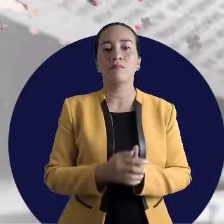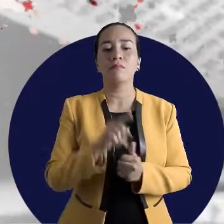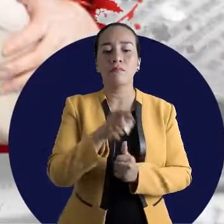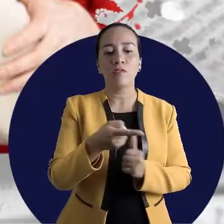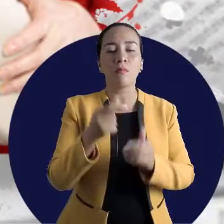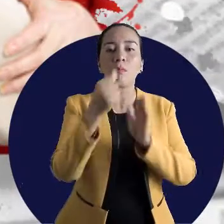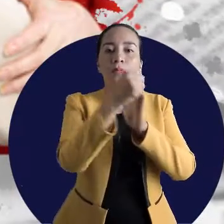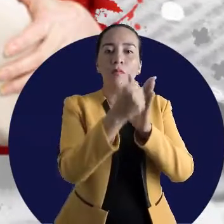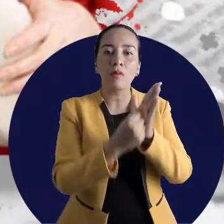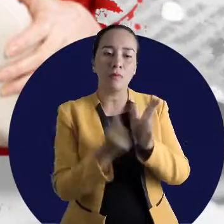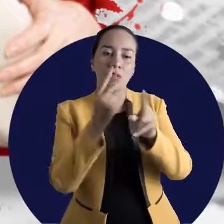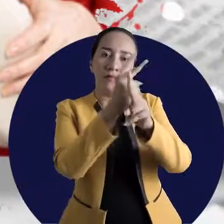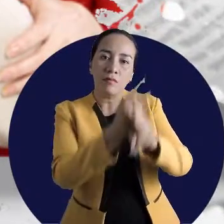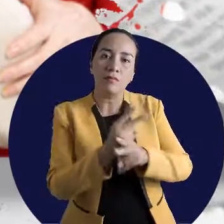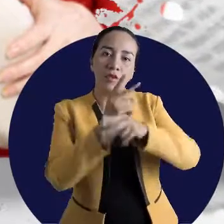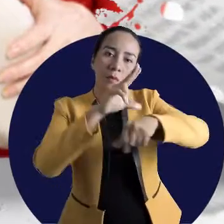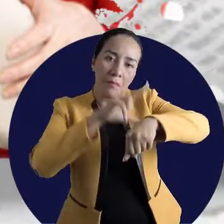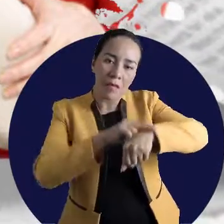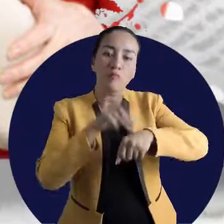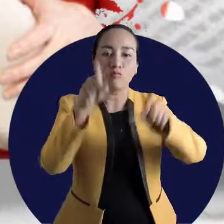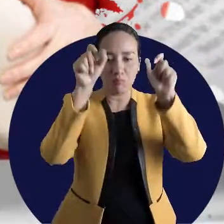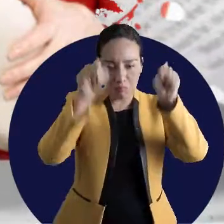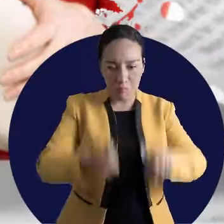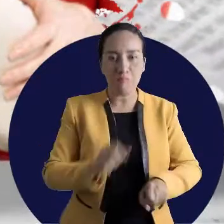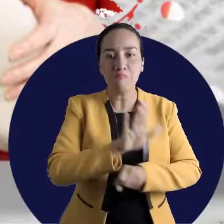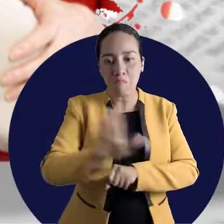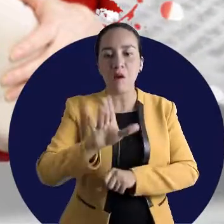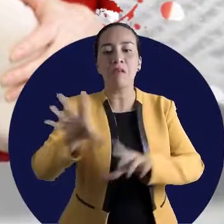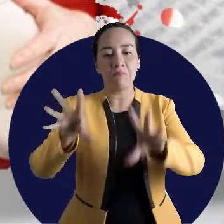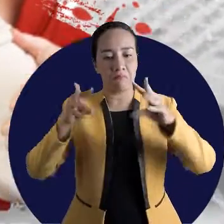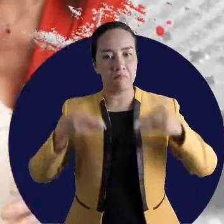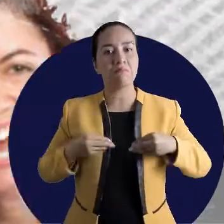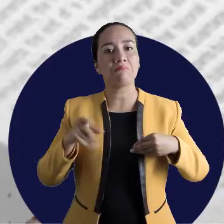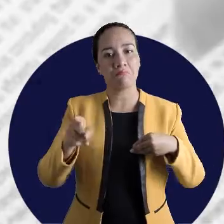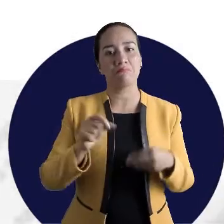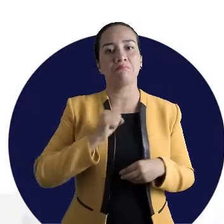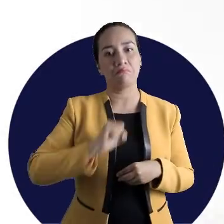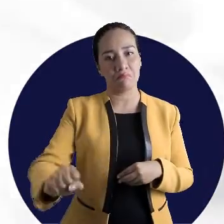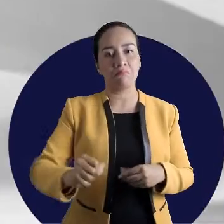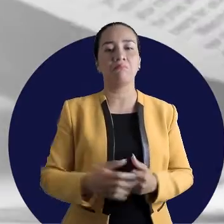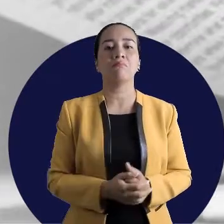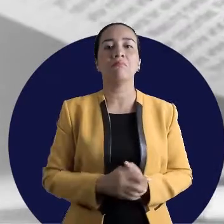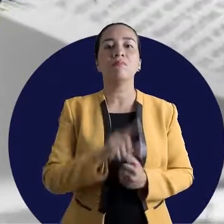Los programas de promoción y prevención a los que tiene derecho.